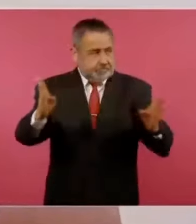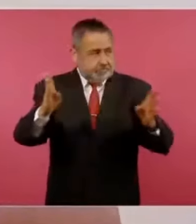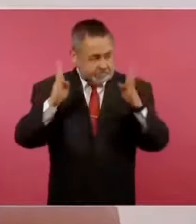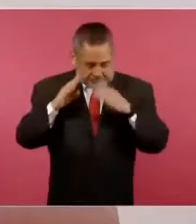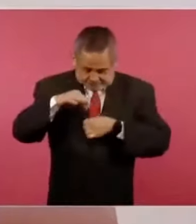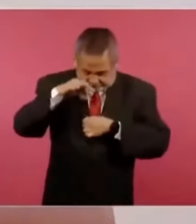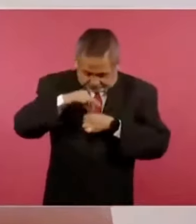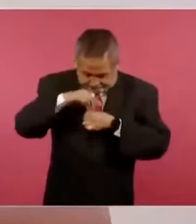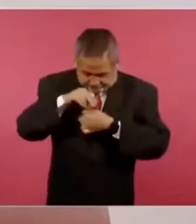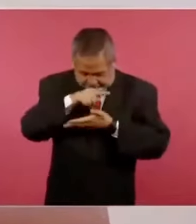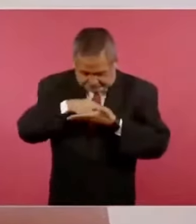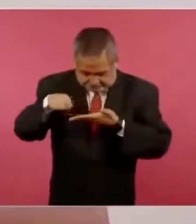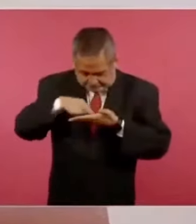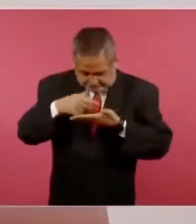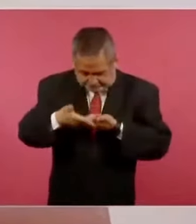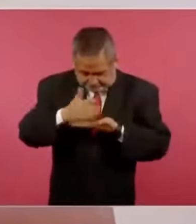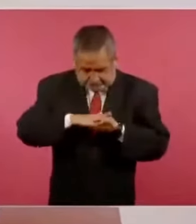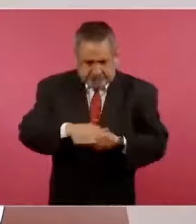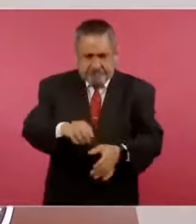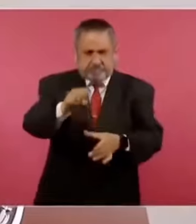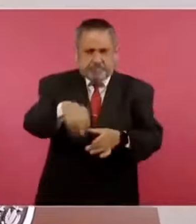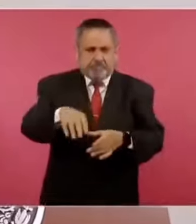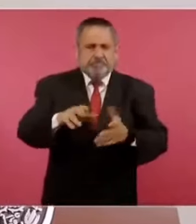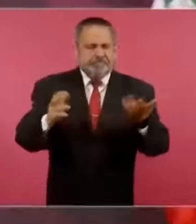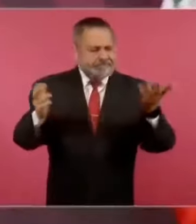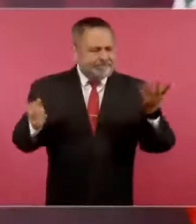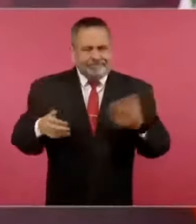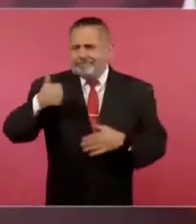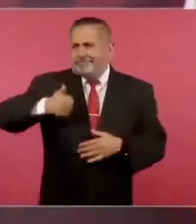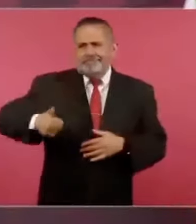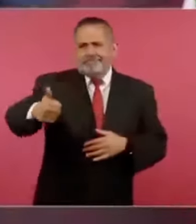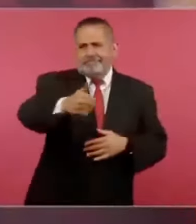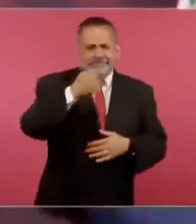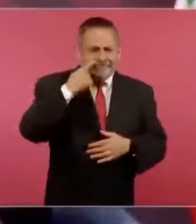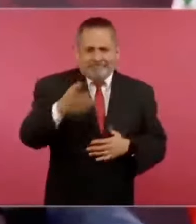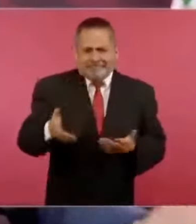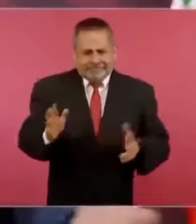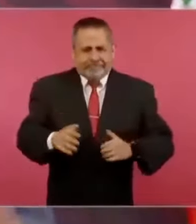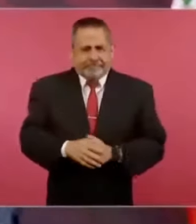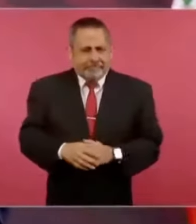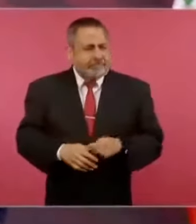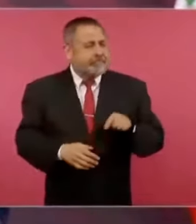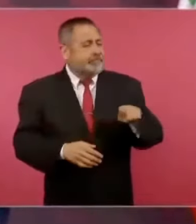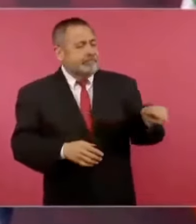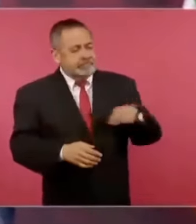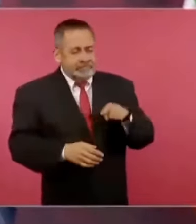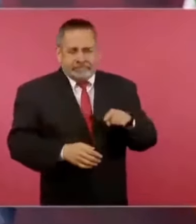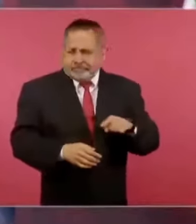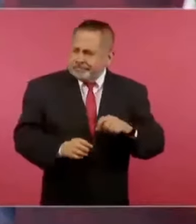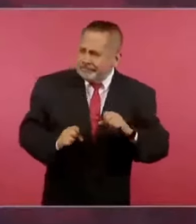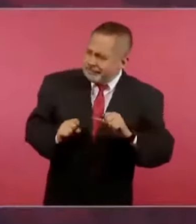Entonces, cada quien. Pero además, que dejen a la gente,